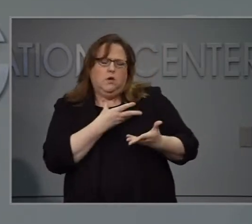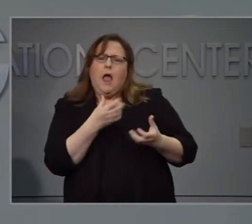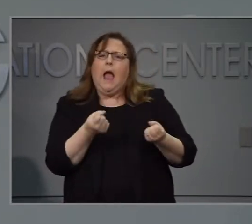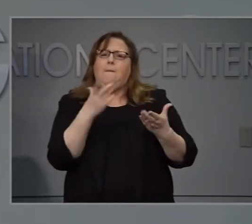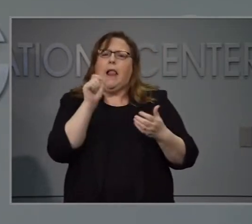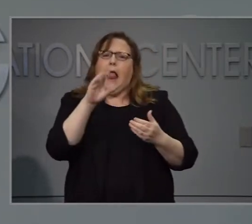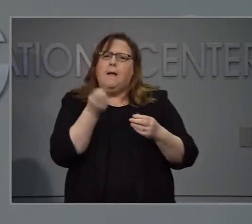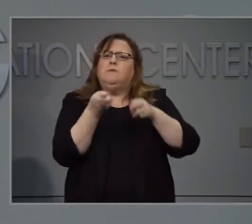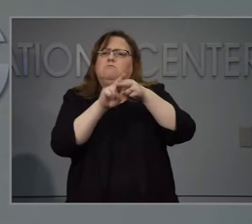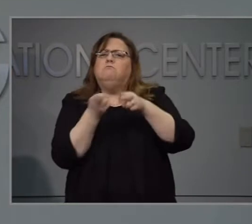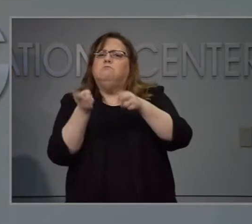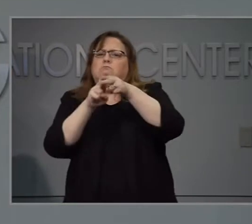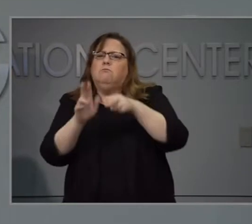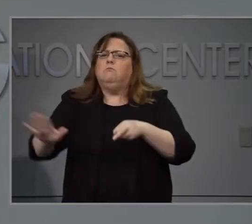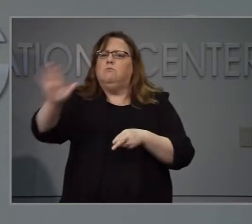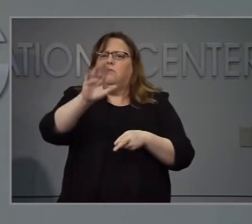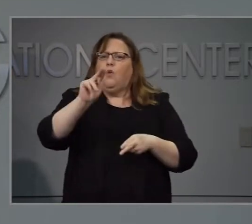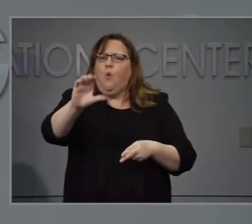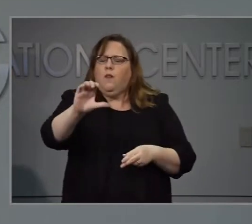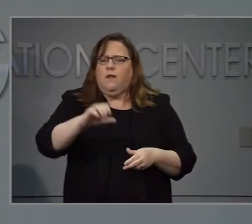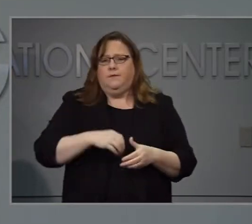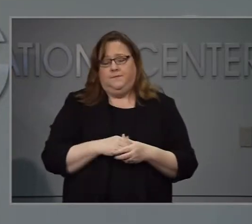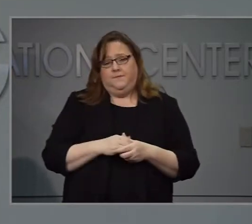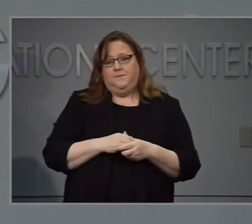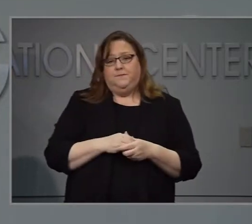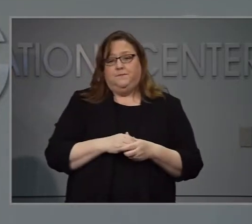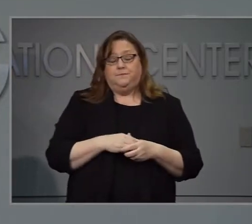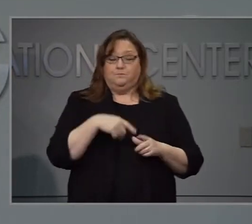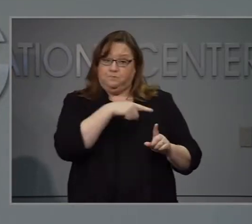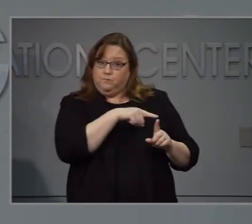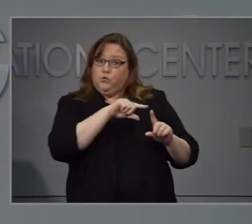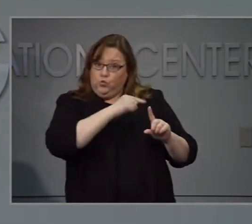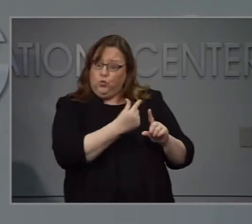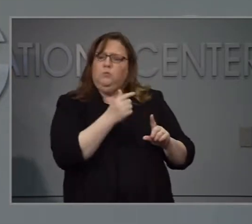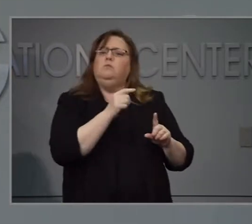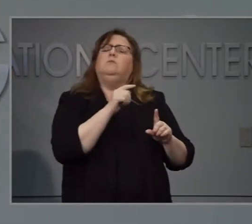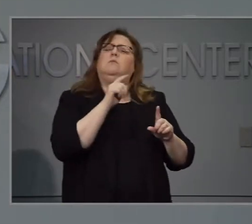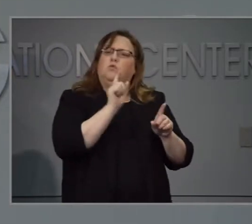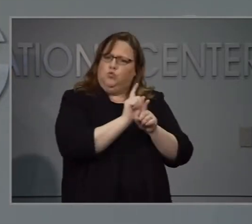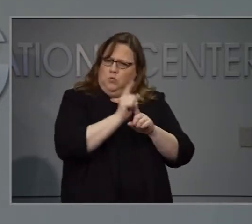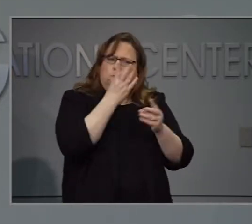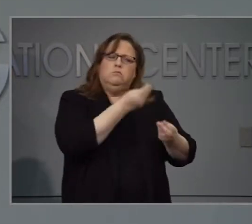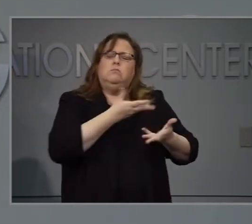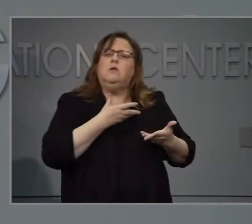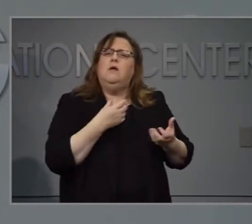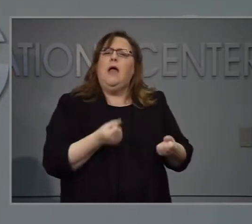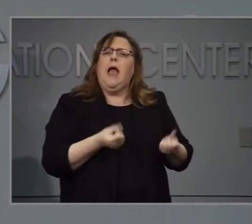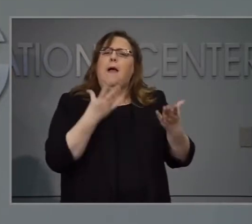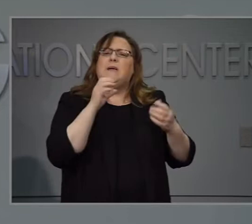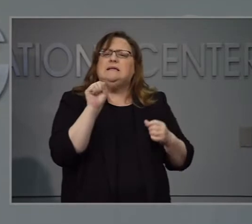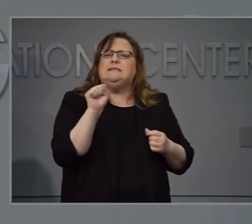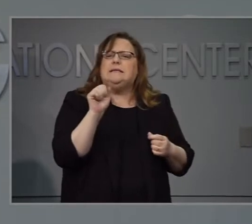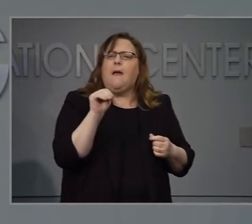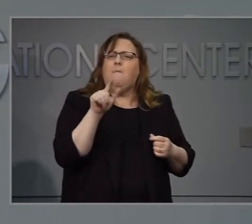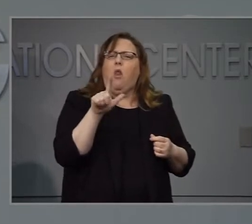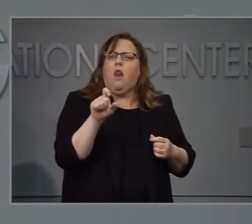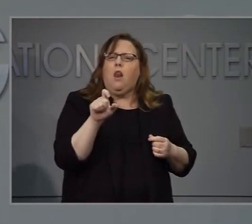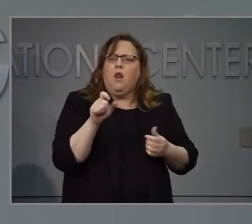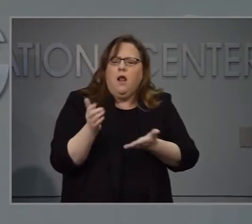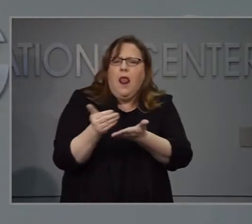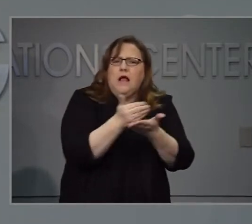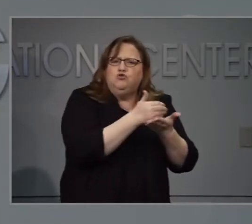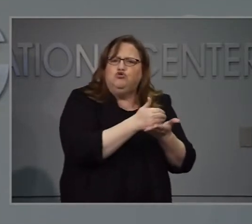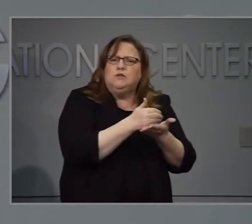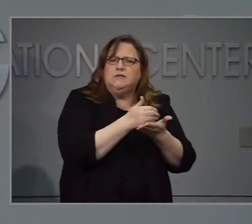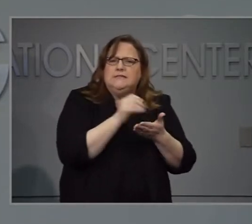distintos laboratorios en todo el estado este grupo de trabajo también nos va a informar sobre cómo ampliar los sitios de colección de muestras